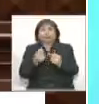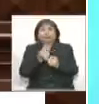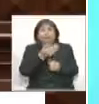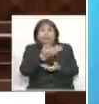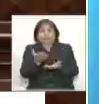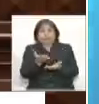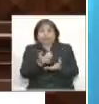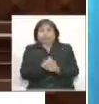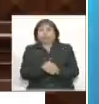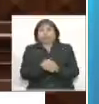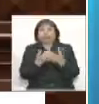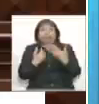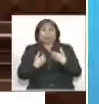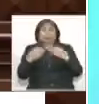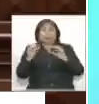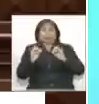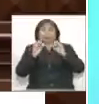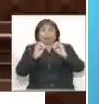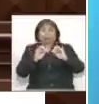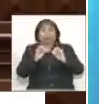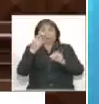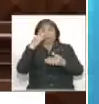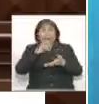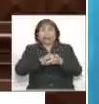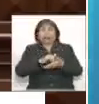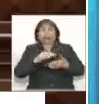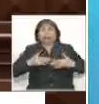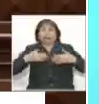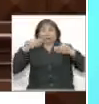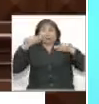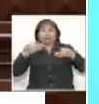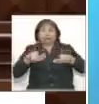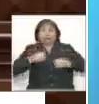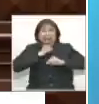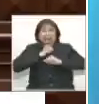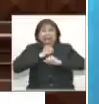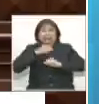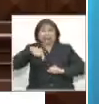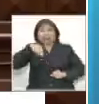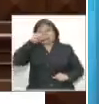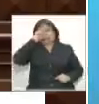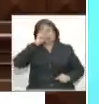nada Alianza para el Progreso, Podemos, UPP,